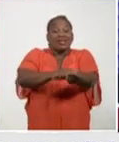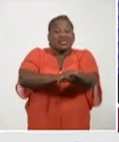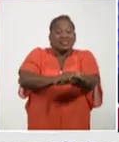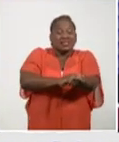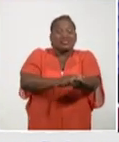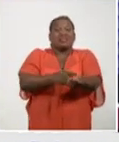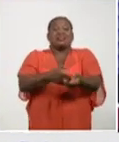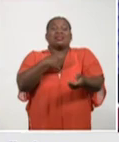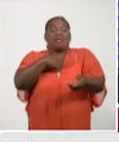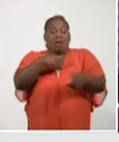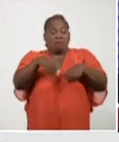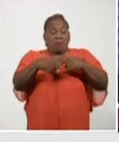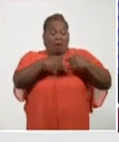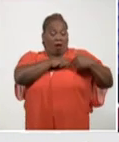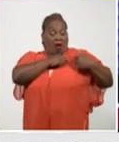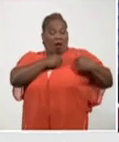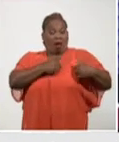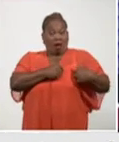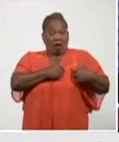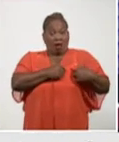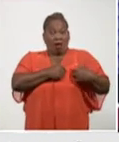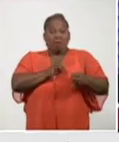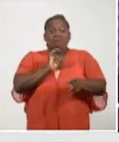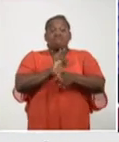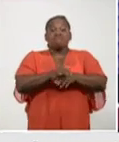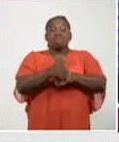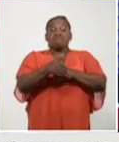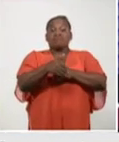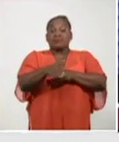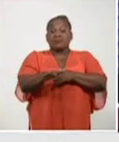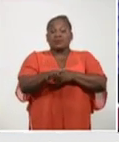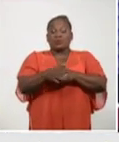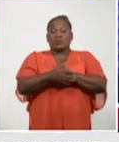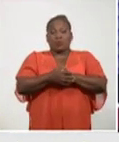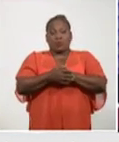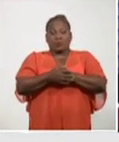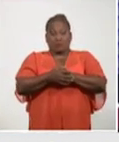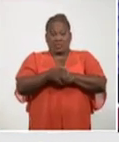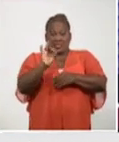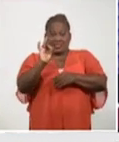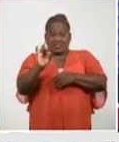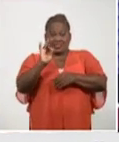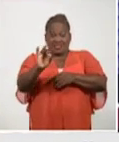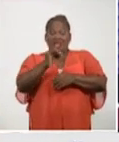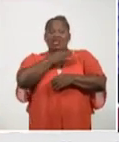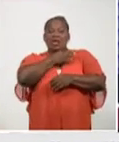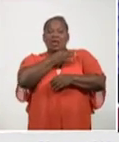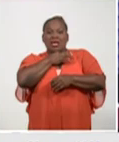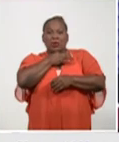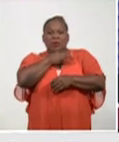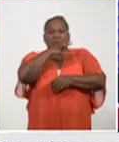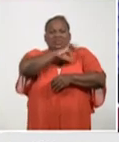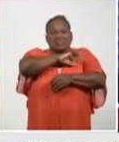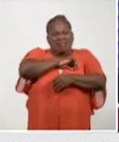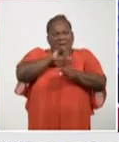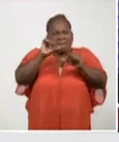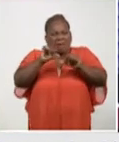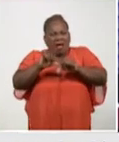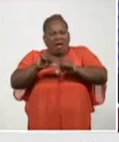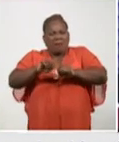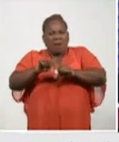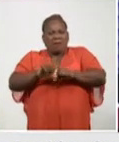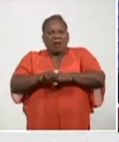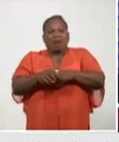isquémica, que comenzó con síntomas el 7 de enero de este año. Estuvo una